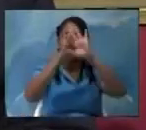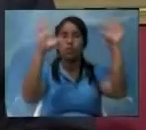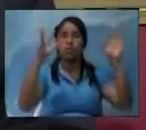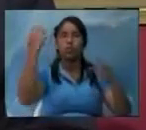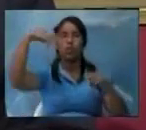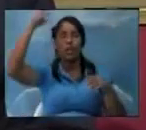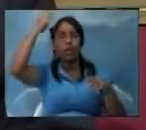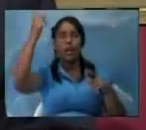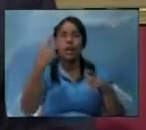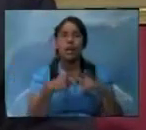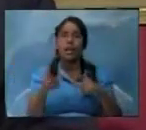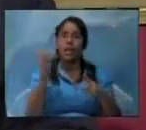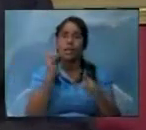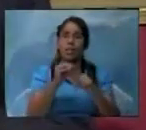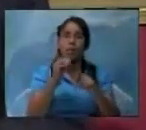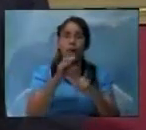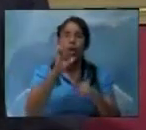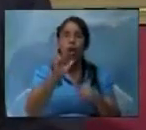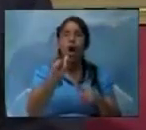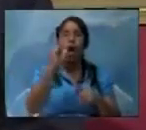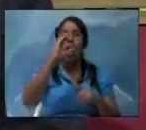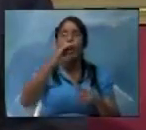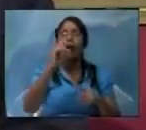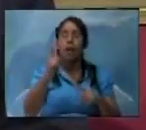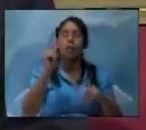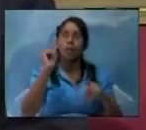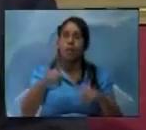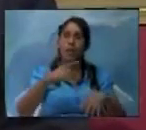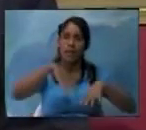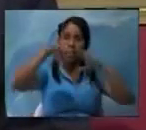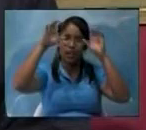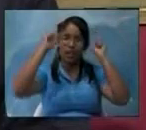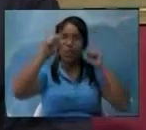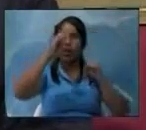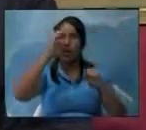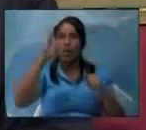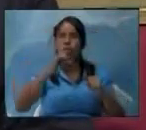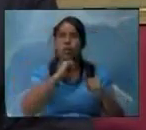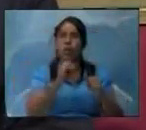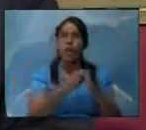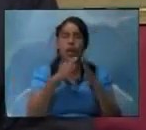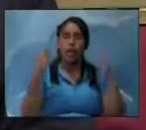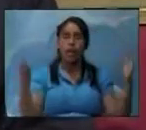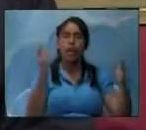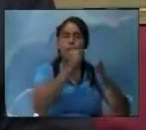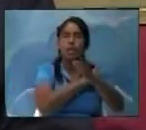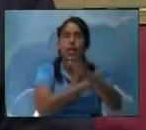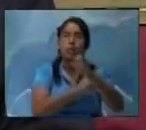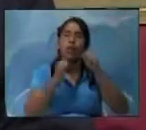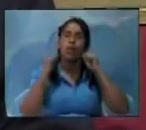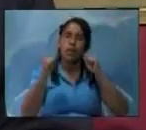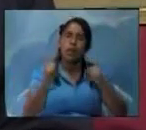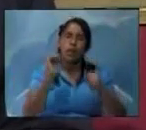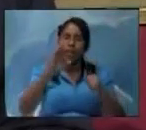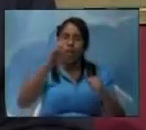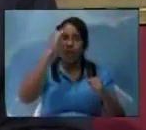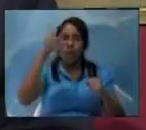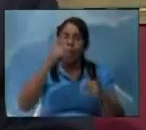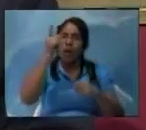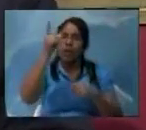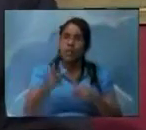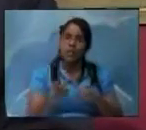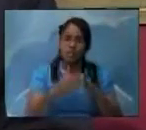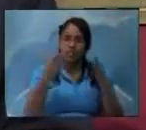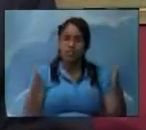rey pagano aquel llamado acá también entendió que Dios es grande y poderoso. Así que Dios va a hacer